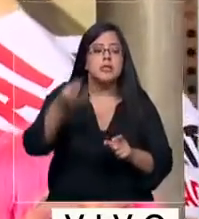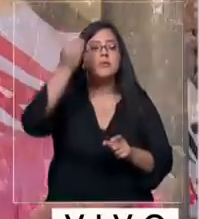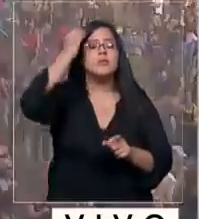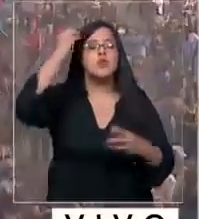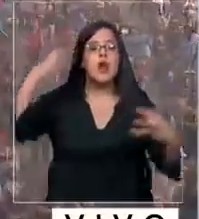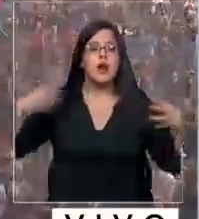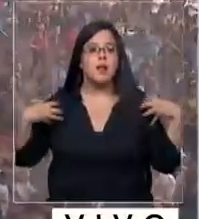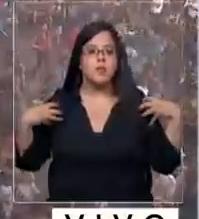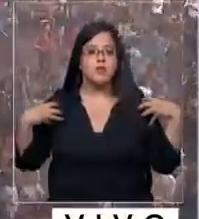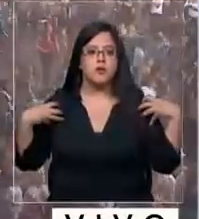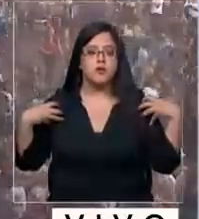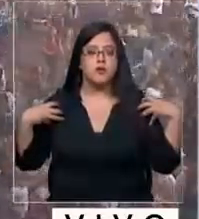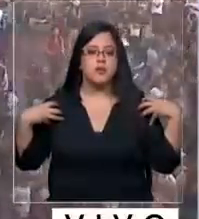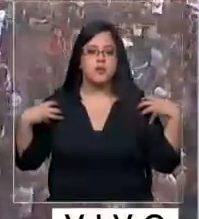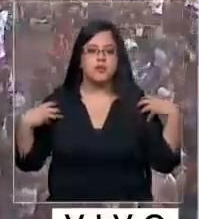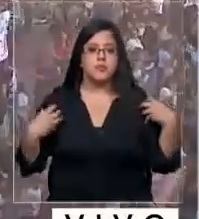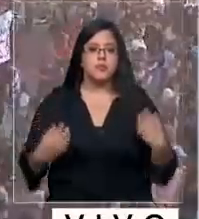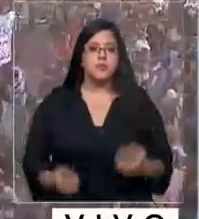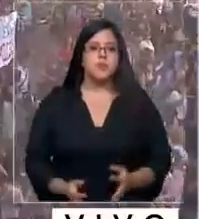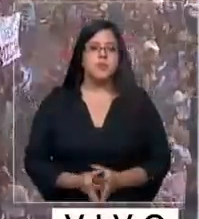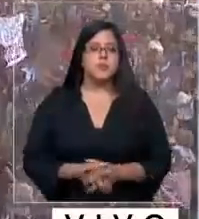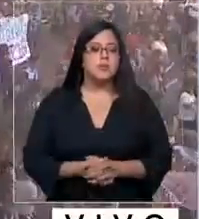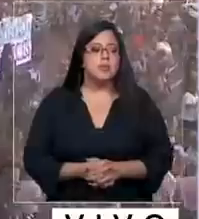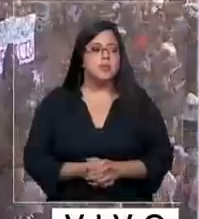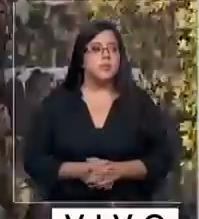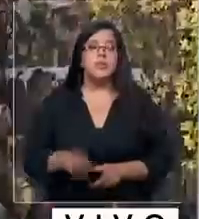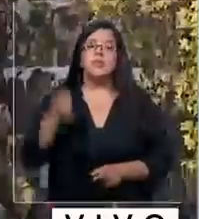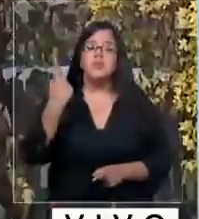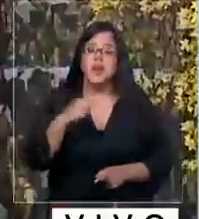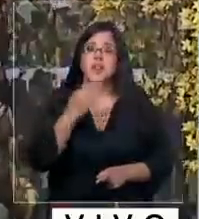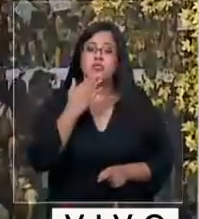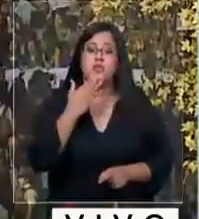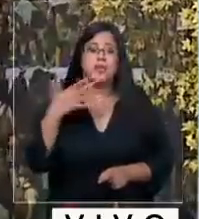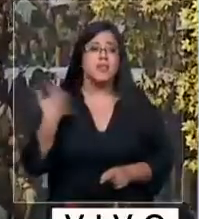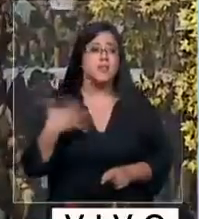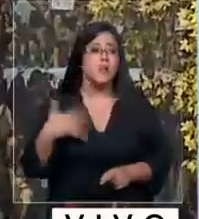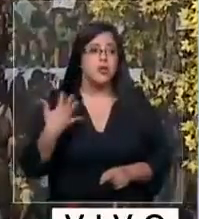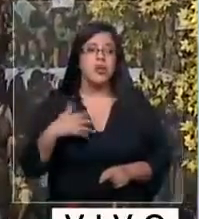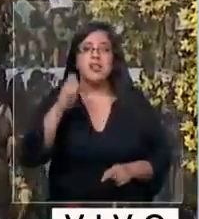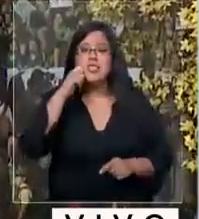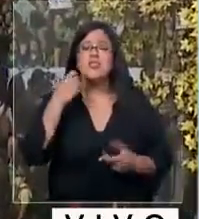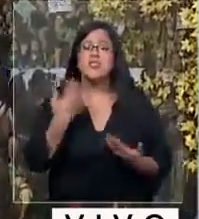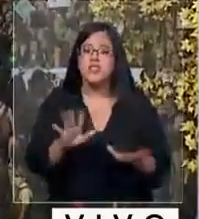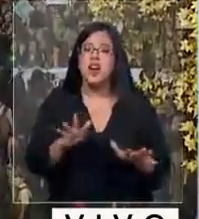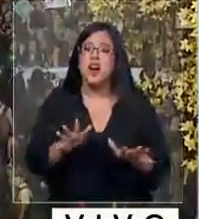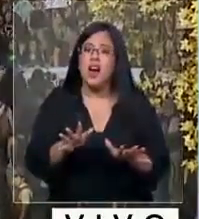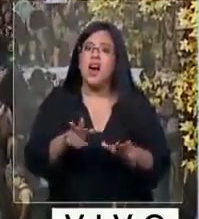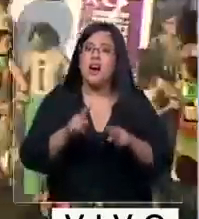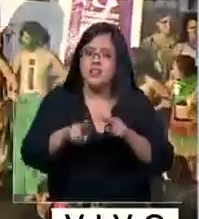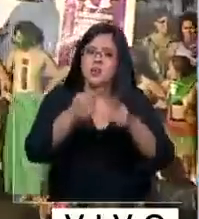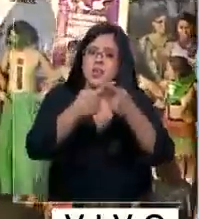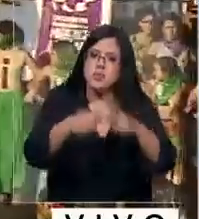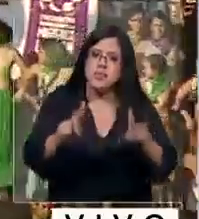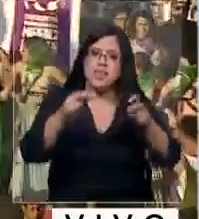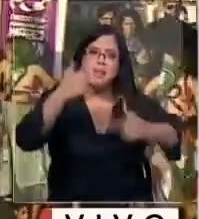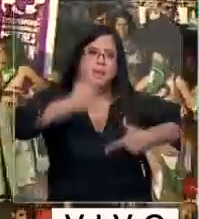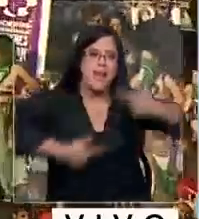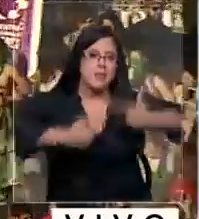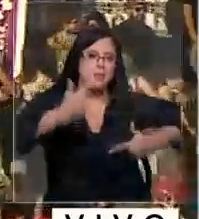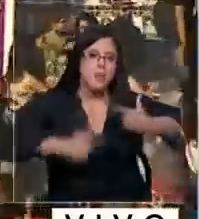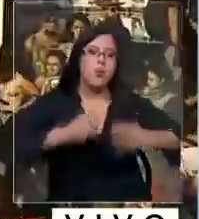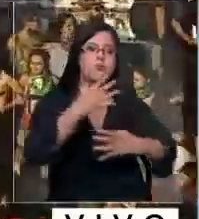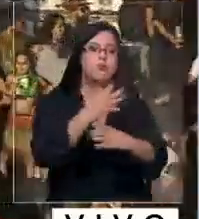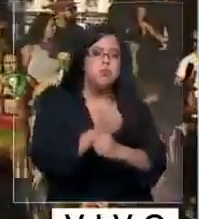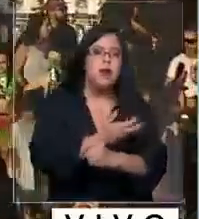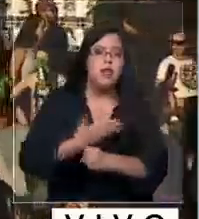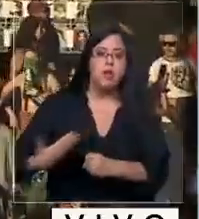responsables pero para nosotras es importante marcar una distancia respecto a la política represiva del gobierno